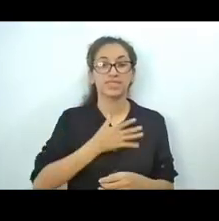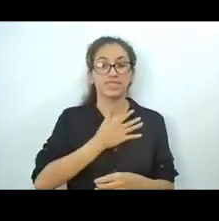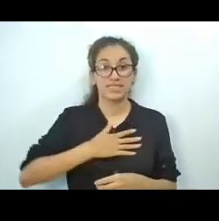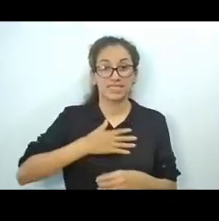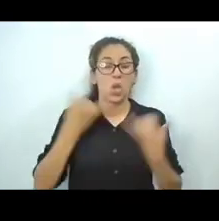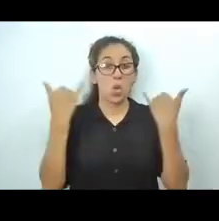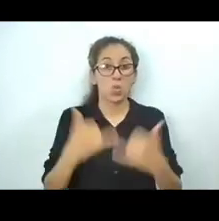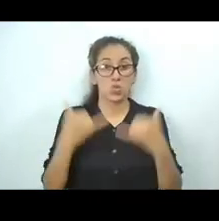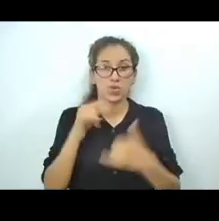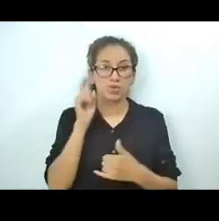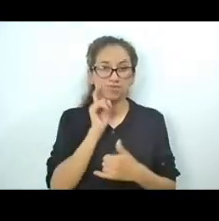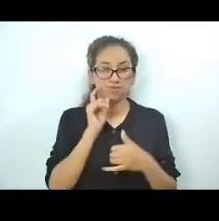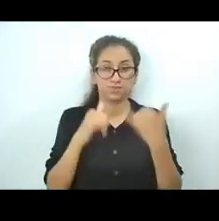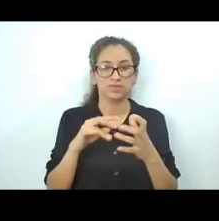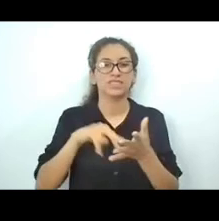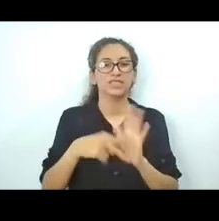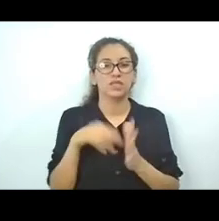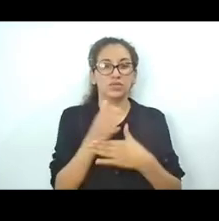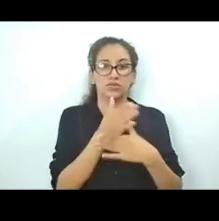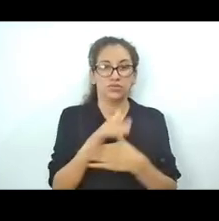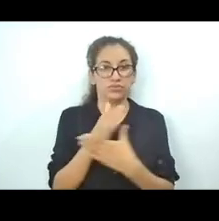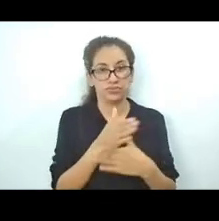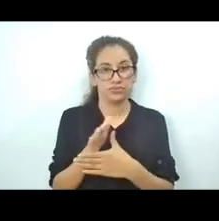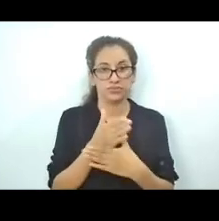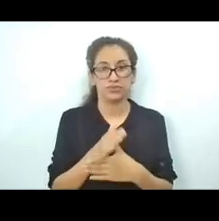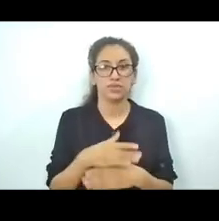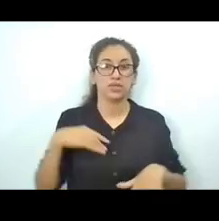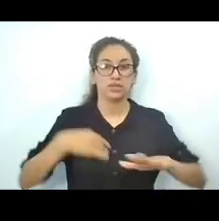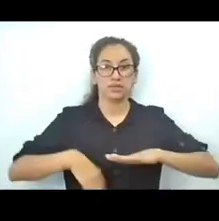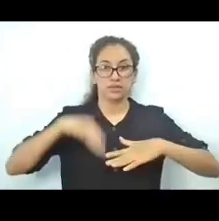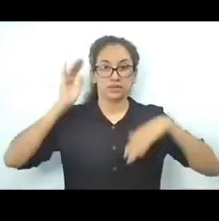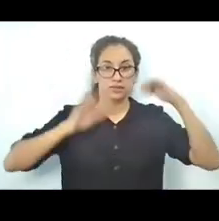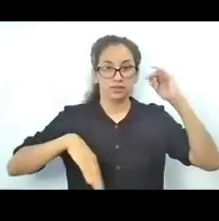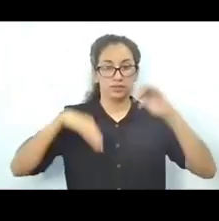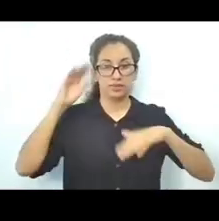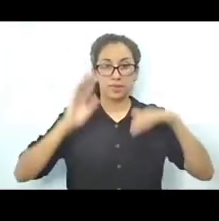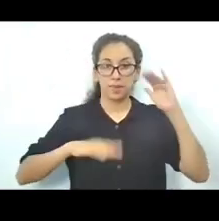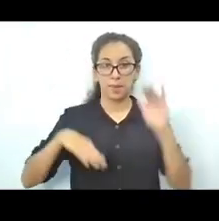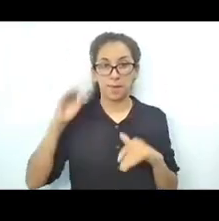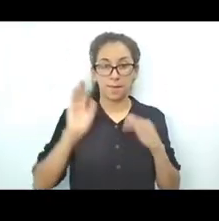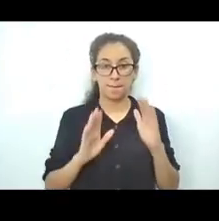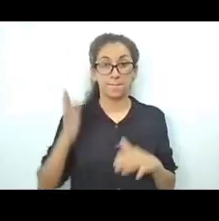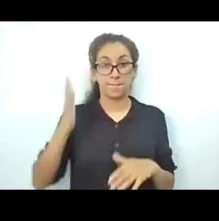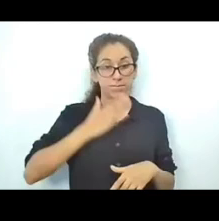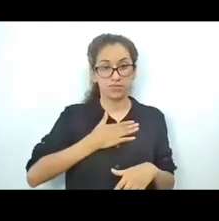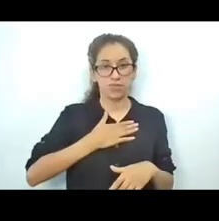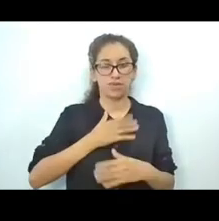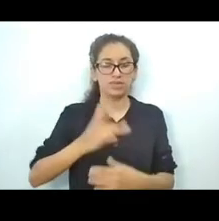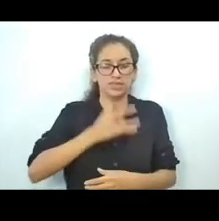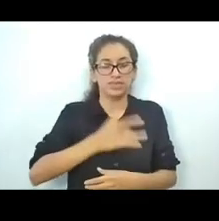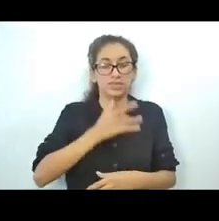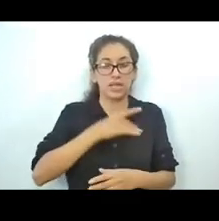juegos es compartido. O sea, a veces soy yo el estimulado y a veces